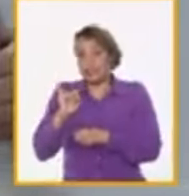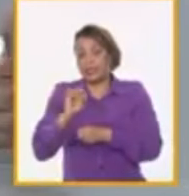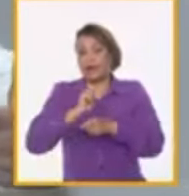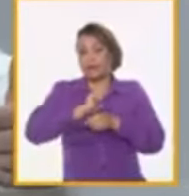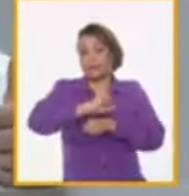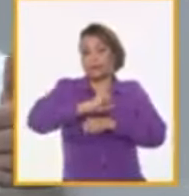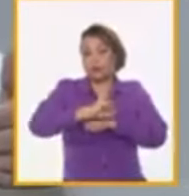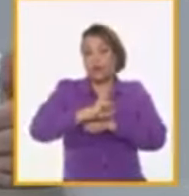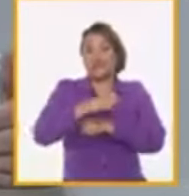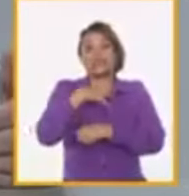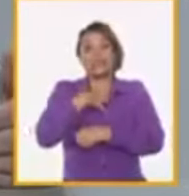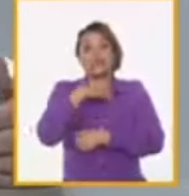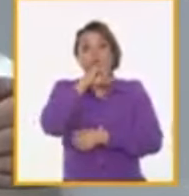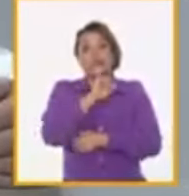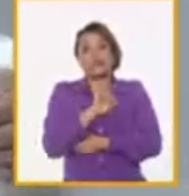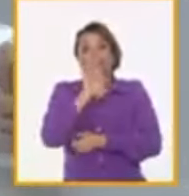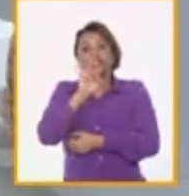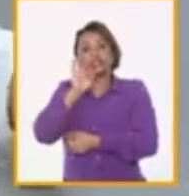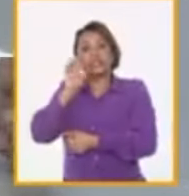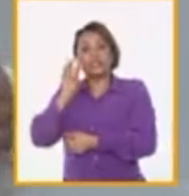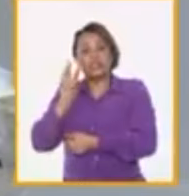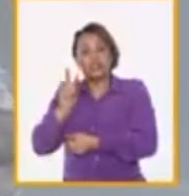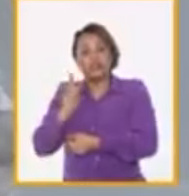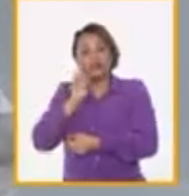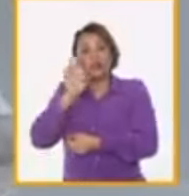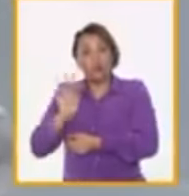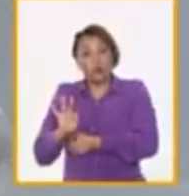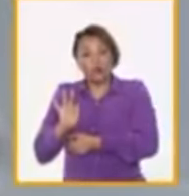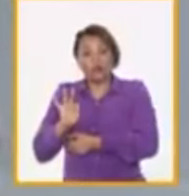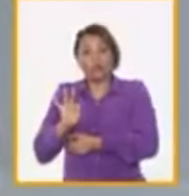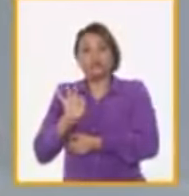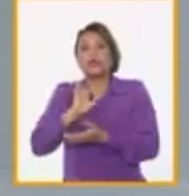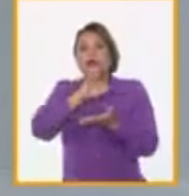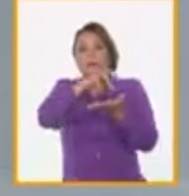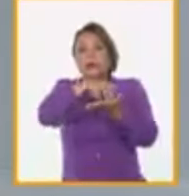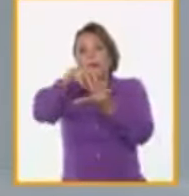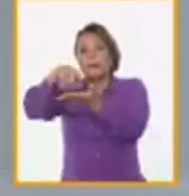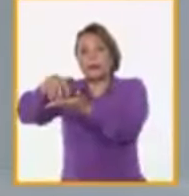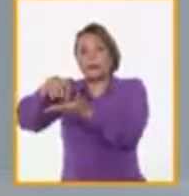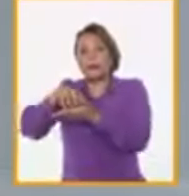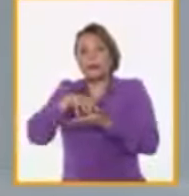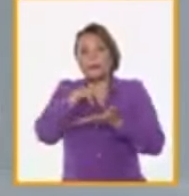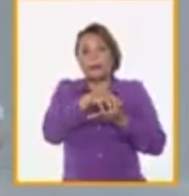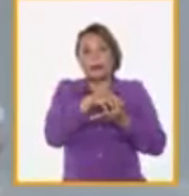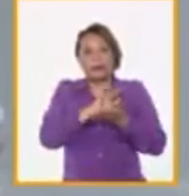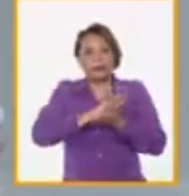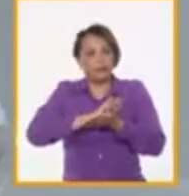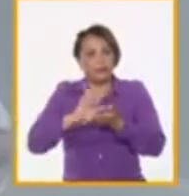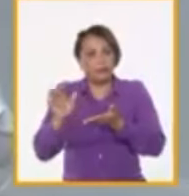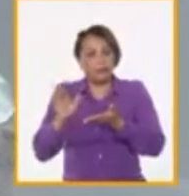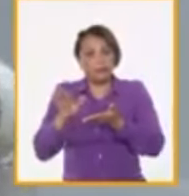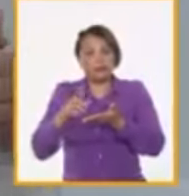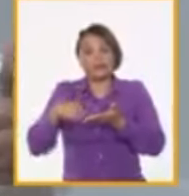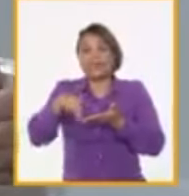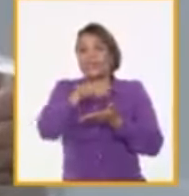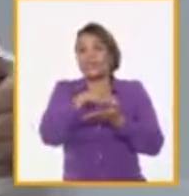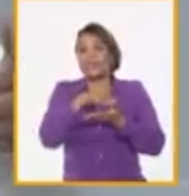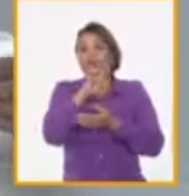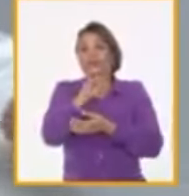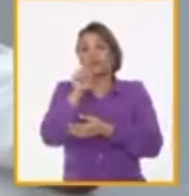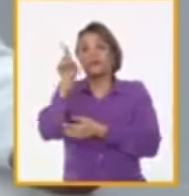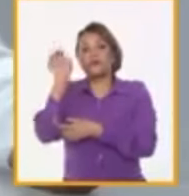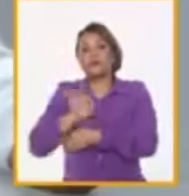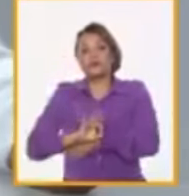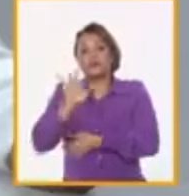hay 678 que están colocadas y de ellas el 91%